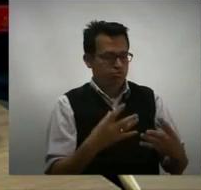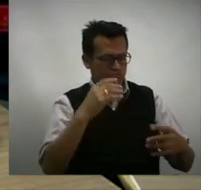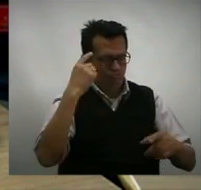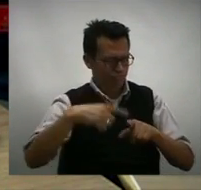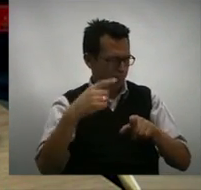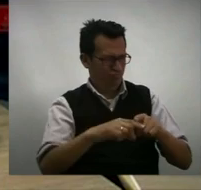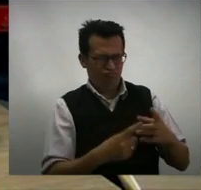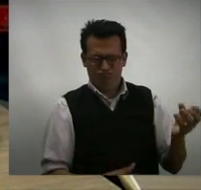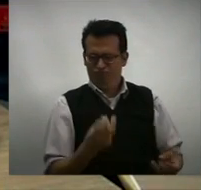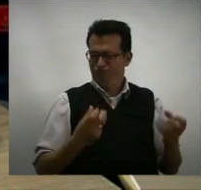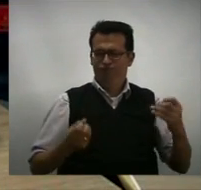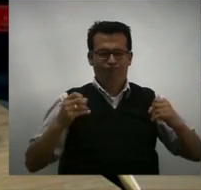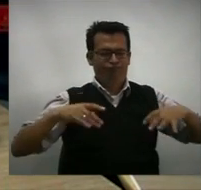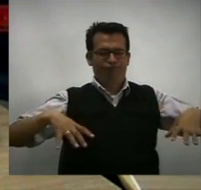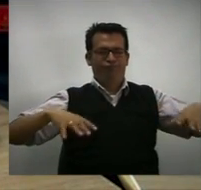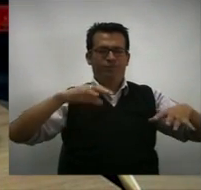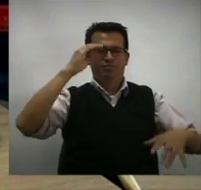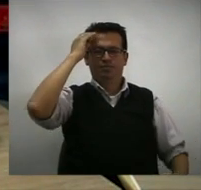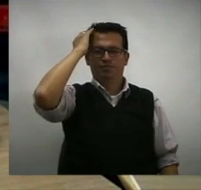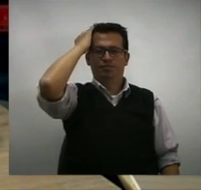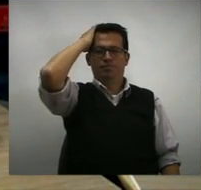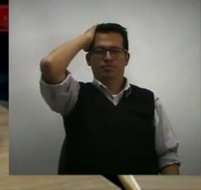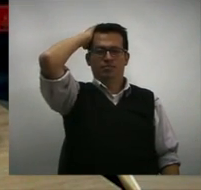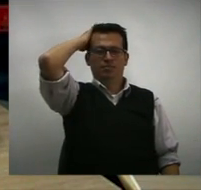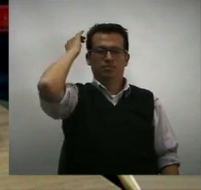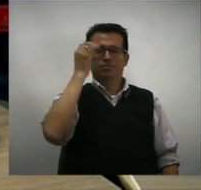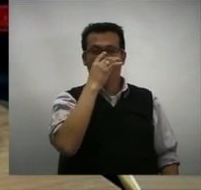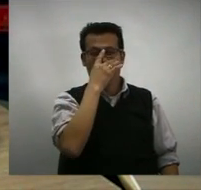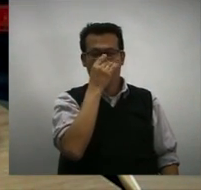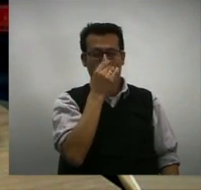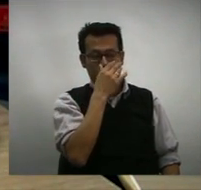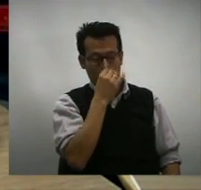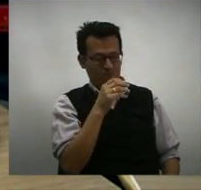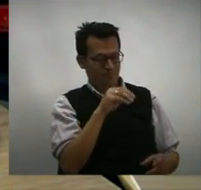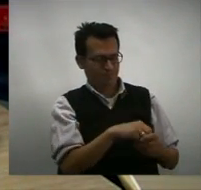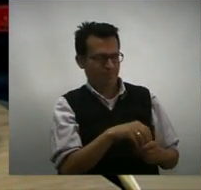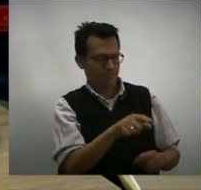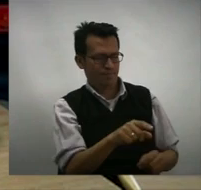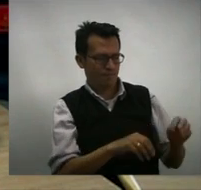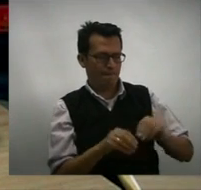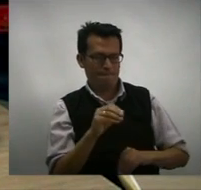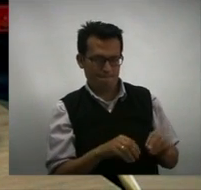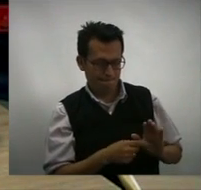incrementa el dominio de los cuerpos a razón del deseo. El hechizamiento que genera el artefacto en el individuo es tal vez